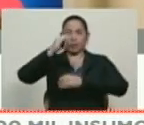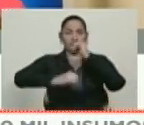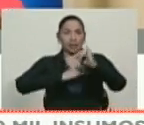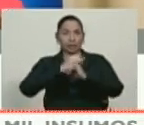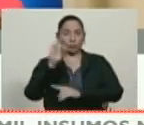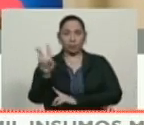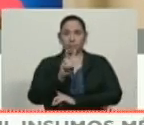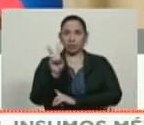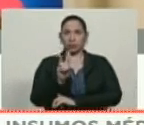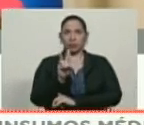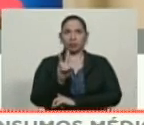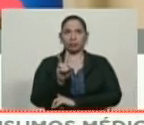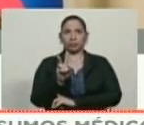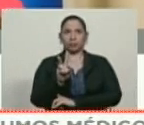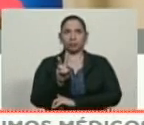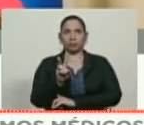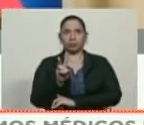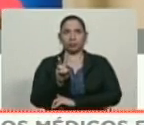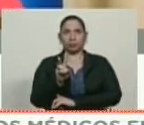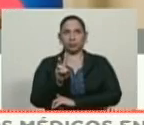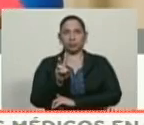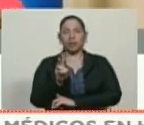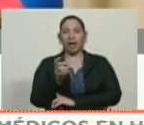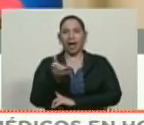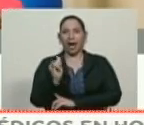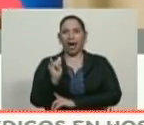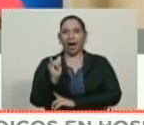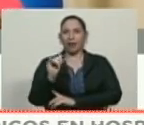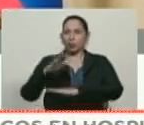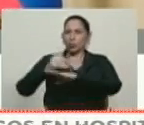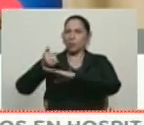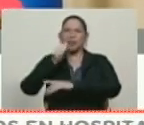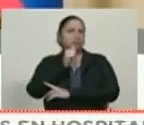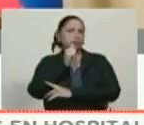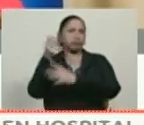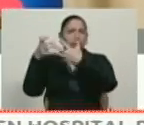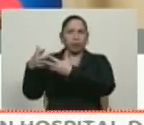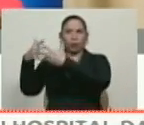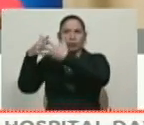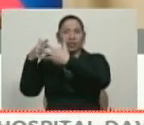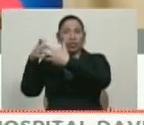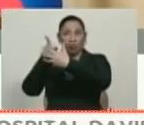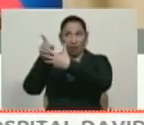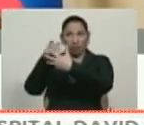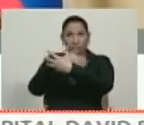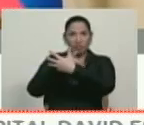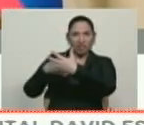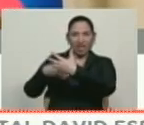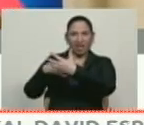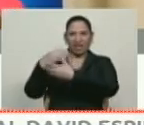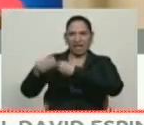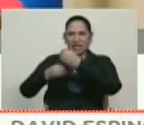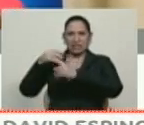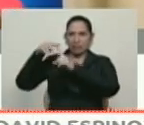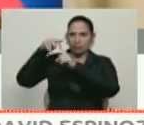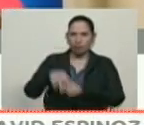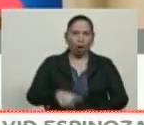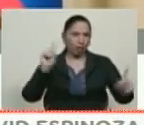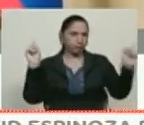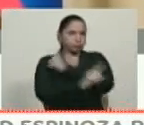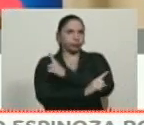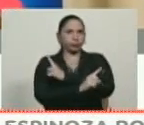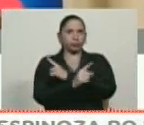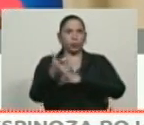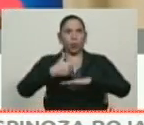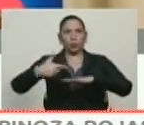de Venezuela, a la cabeza de ella los Estados Unidos de Norteamérica, que pretende por la vía de la doctrina del cambio del régimen,